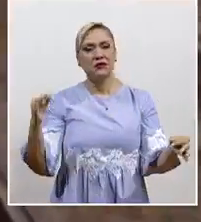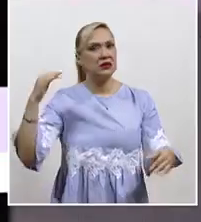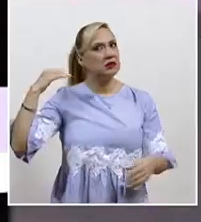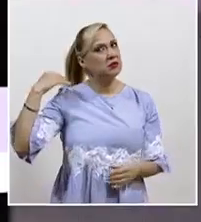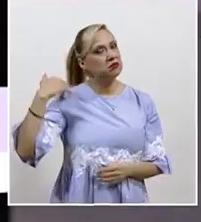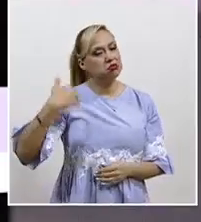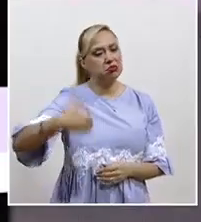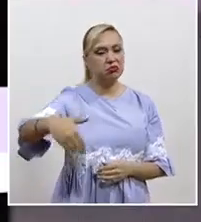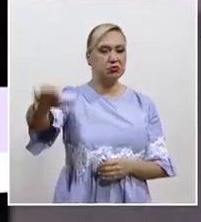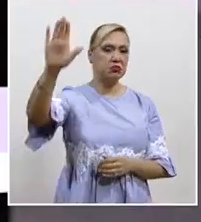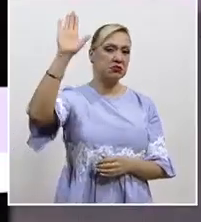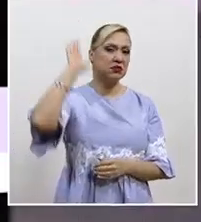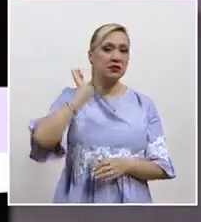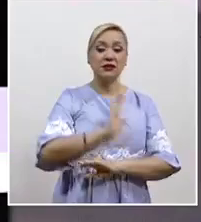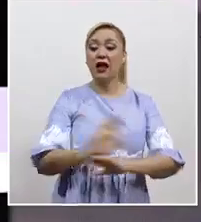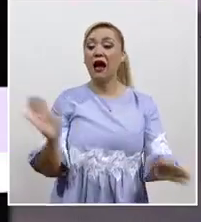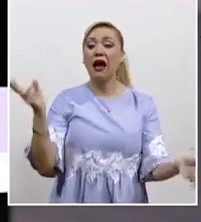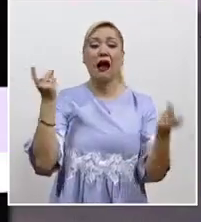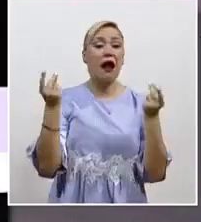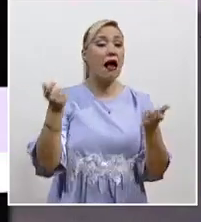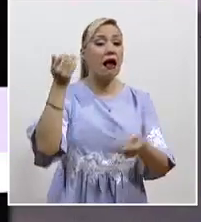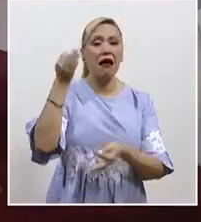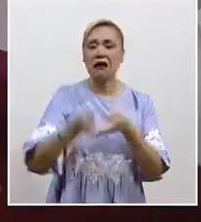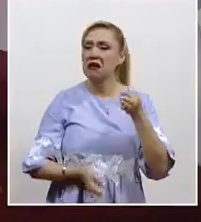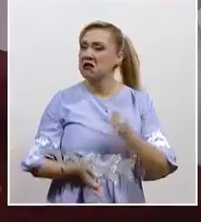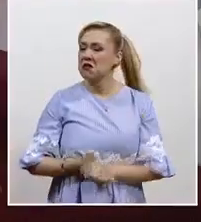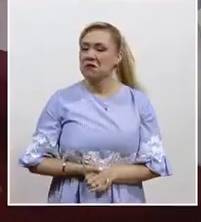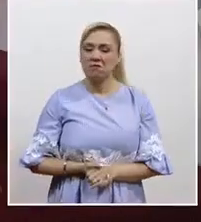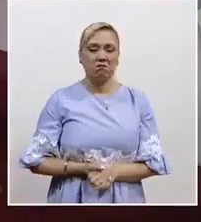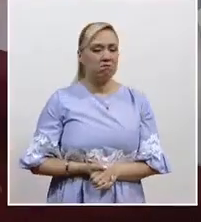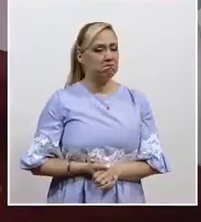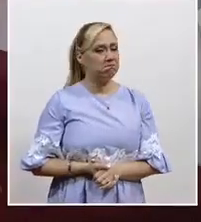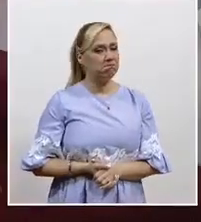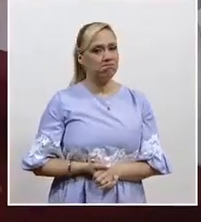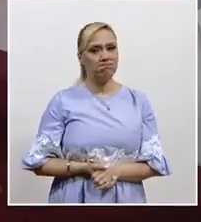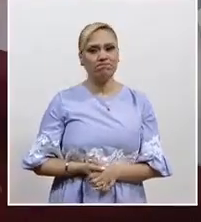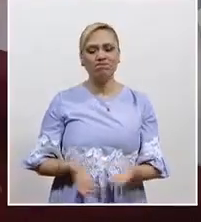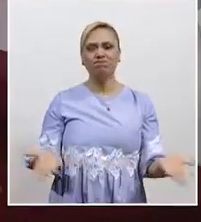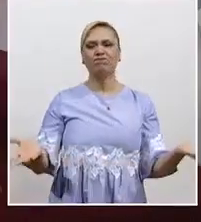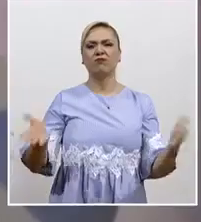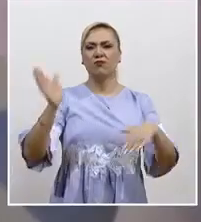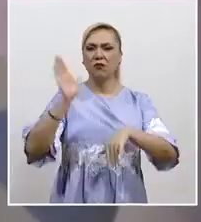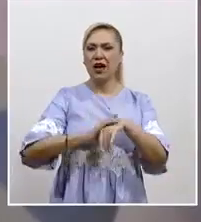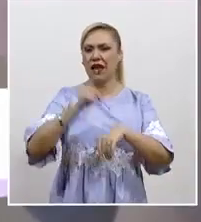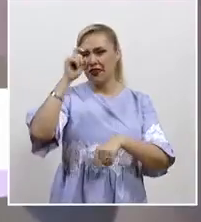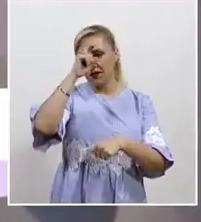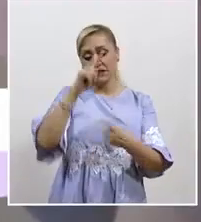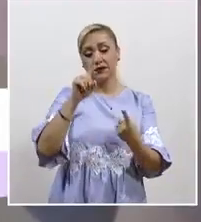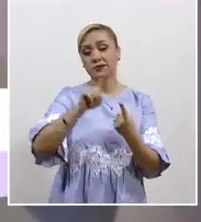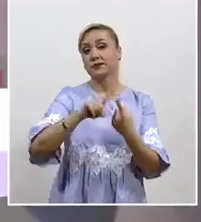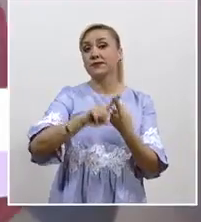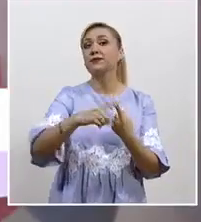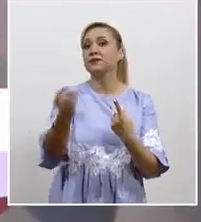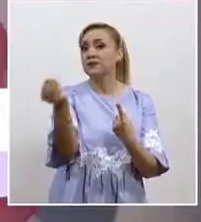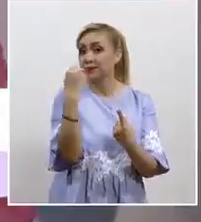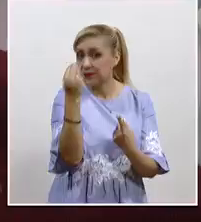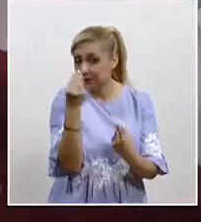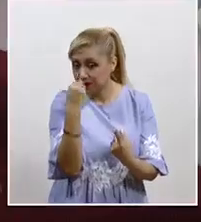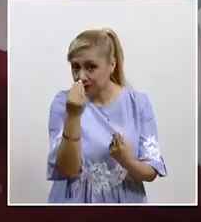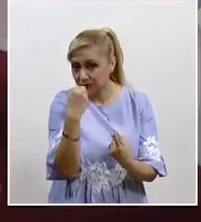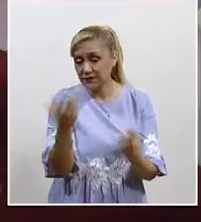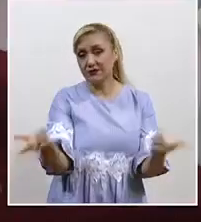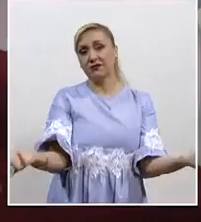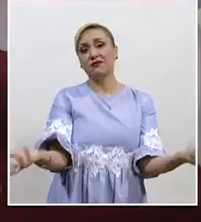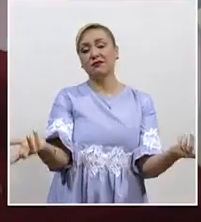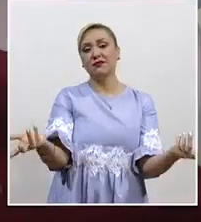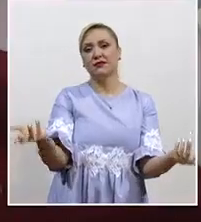durante el programa en el círculo de justicia tv indicaron que uno de los mayores daños ha sido a las cadenas de suministro alimentarias apenas